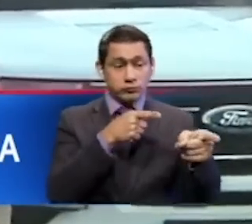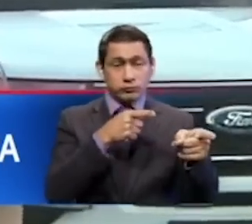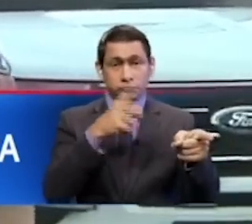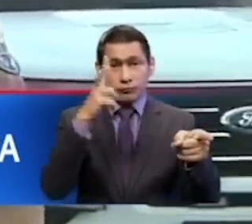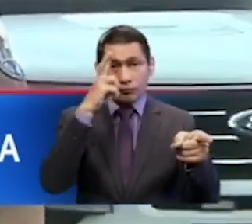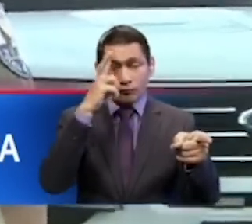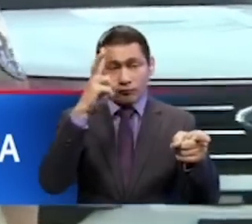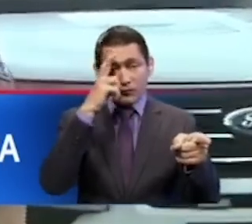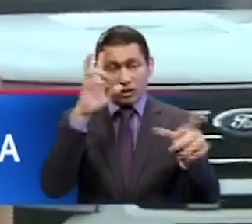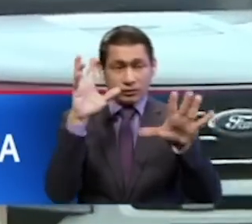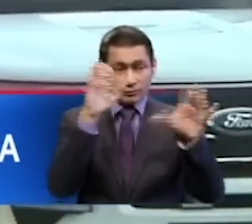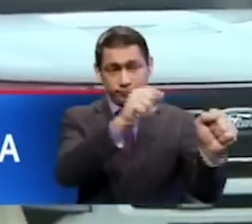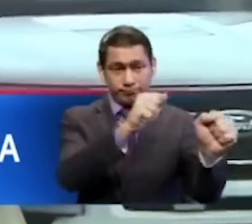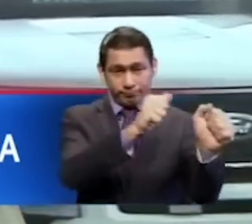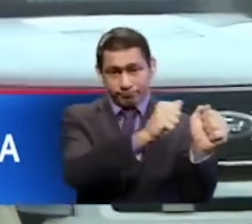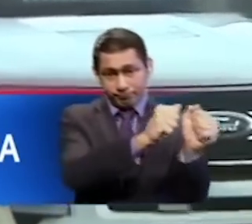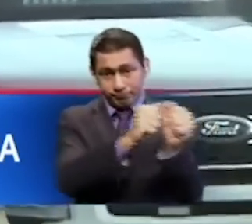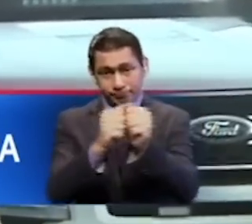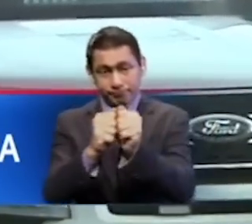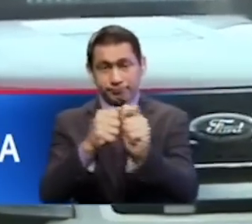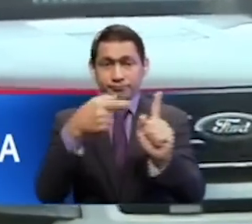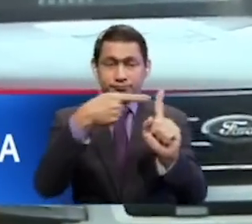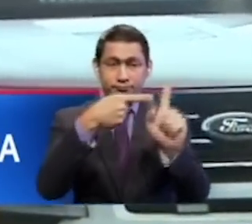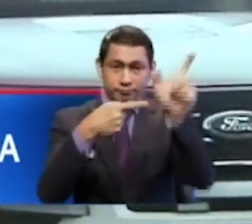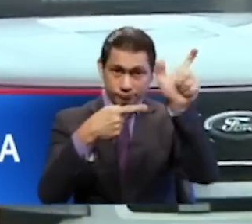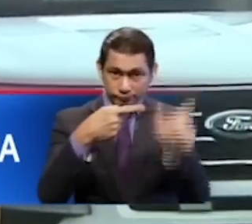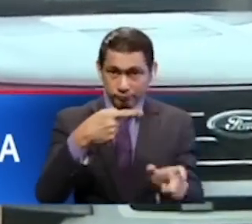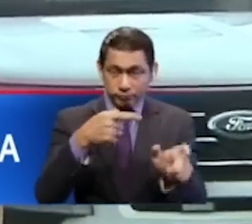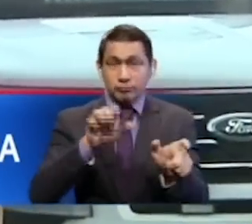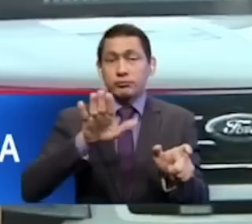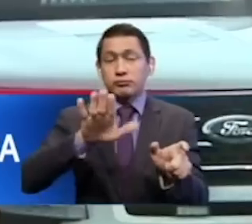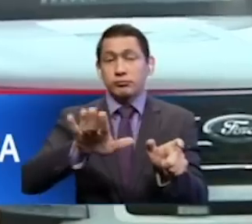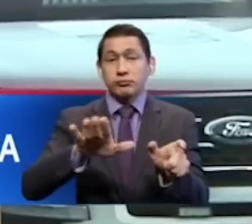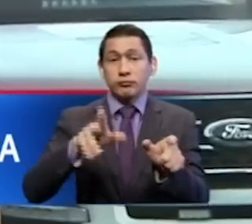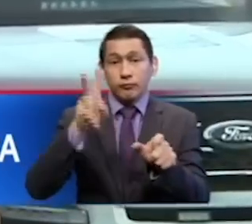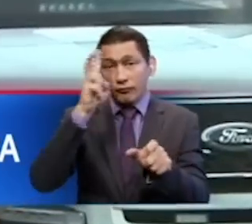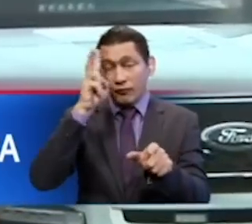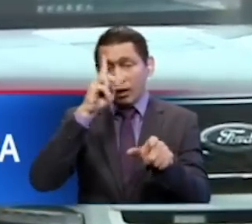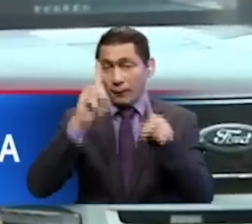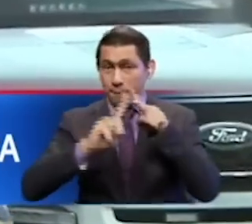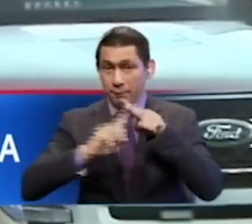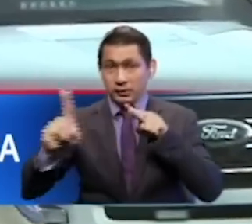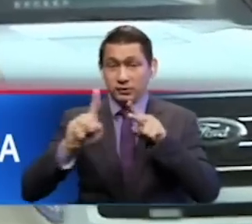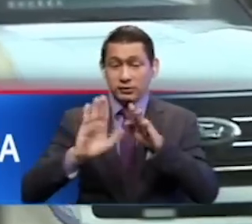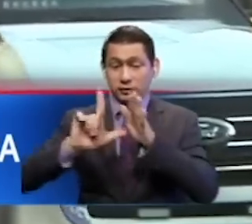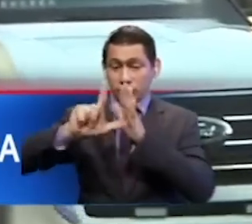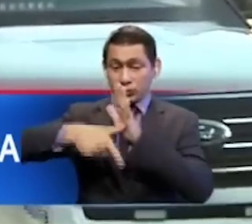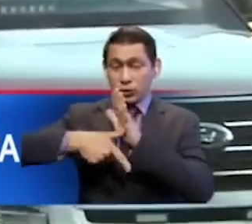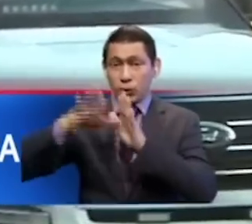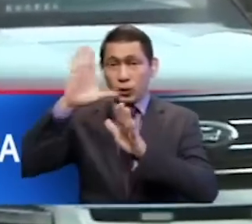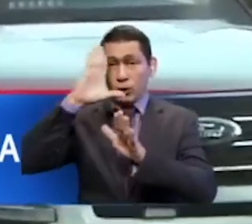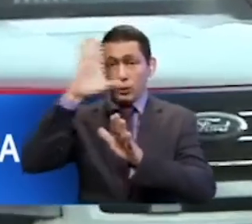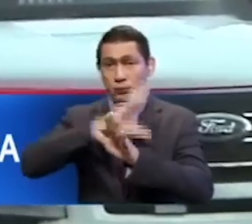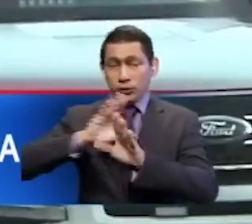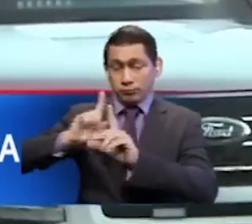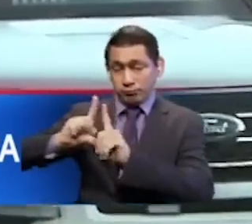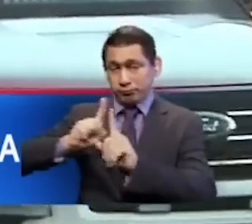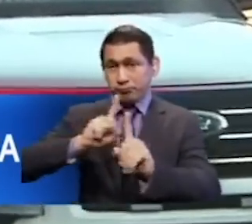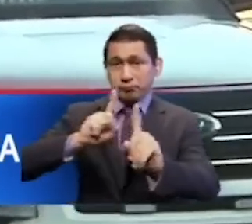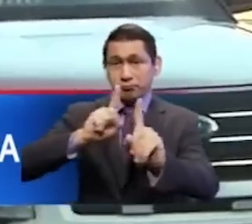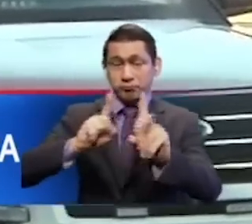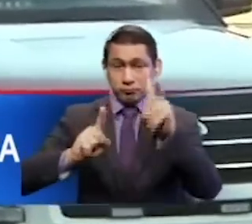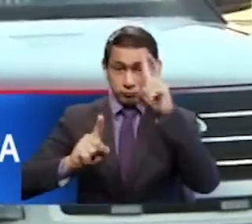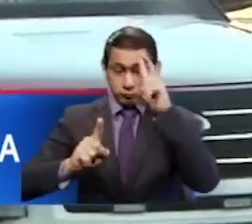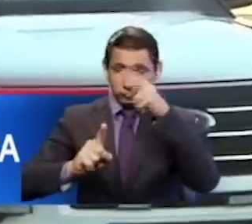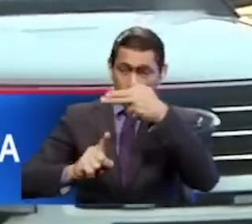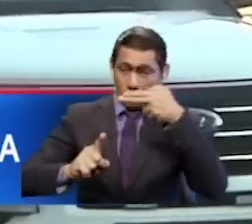esta persona es prácticamente secuestrada, ese momento el vehículo sale a la fuga, se da una persecución ininterrumpida, los delincuentes hacen uso del arma y es